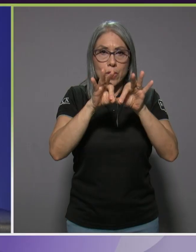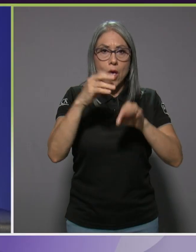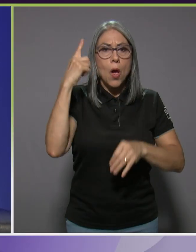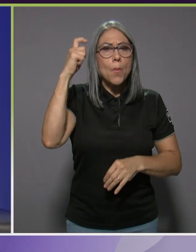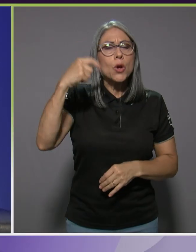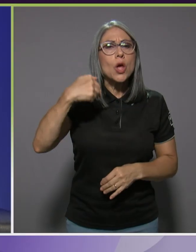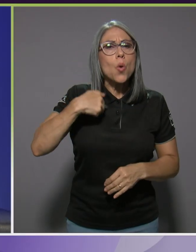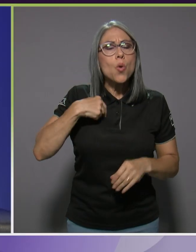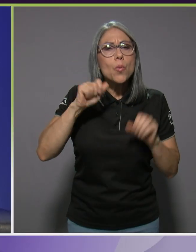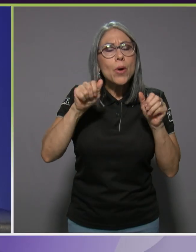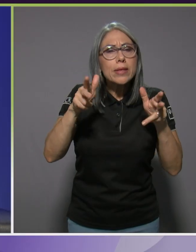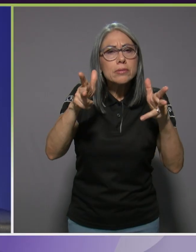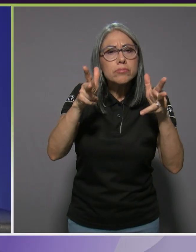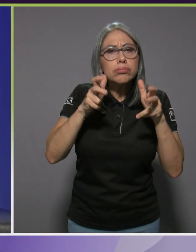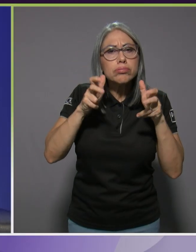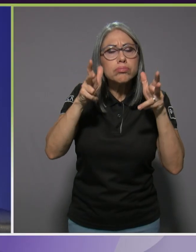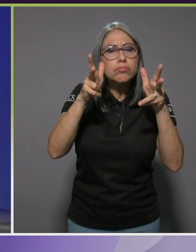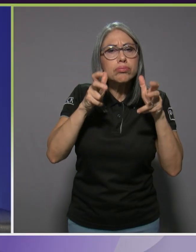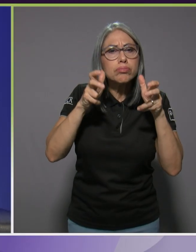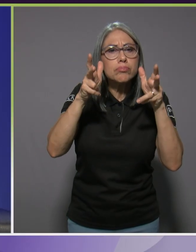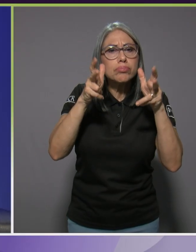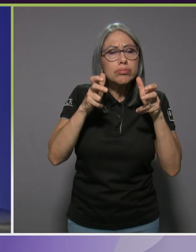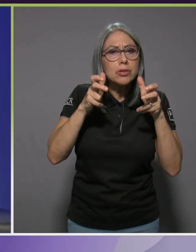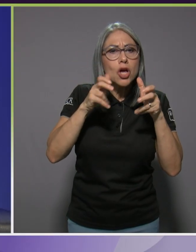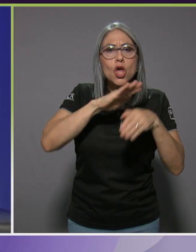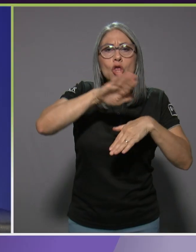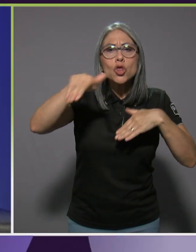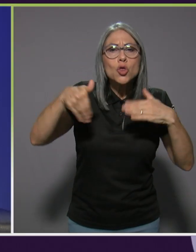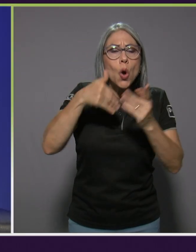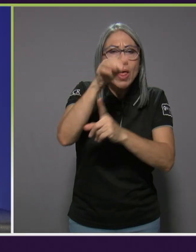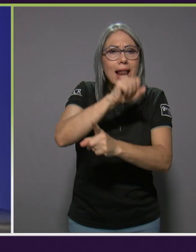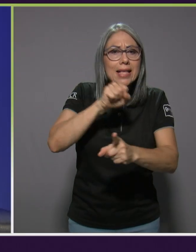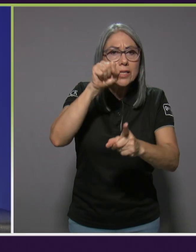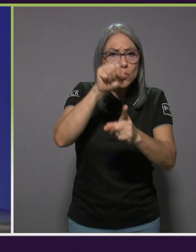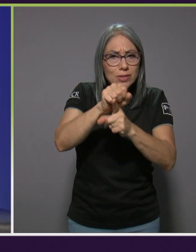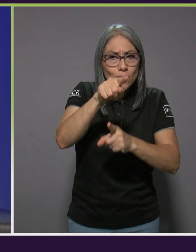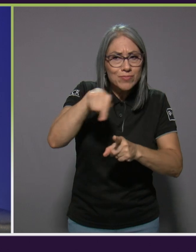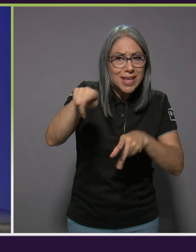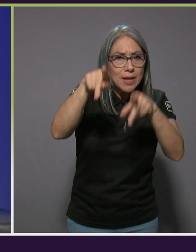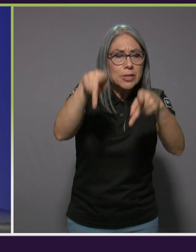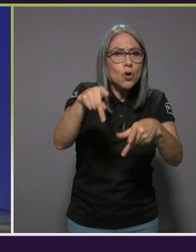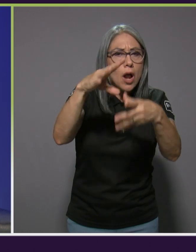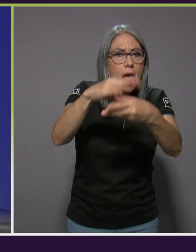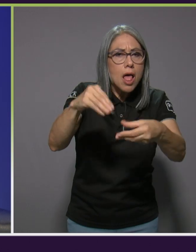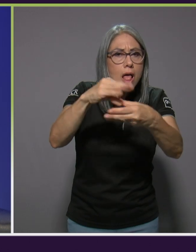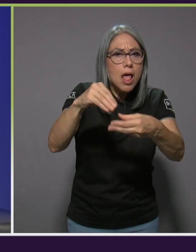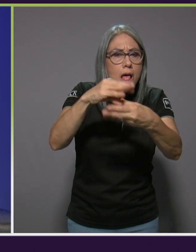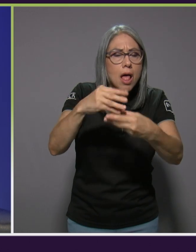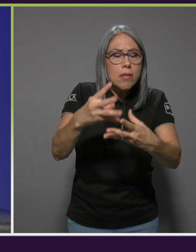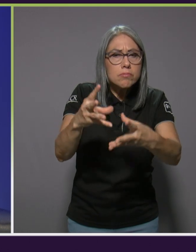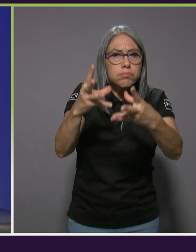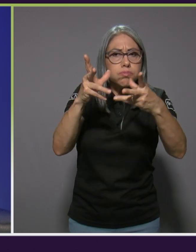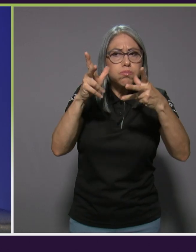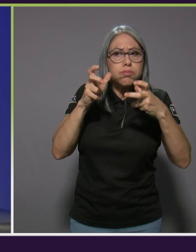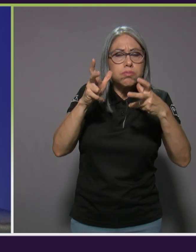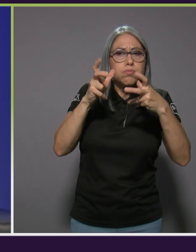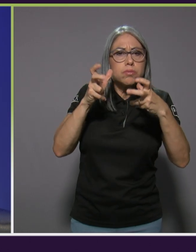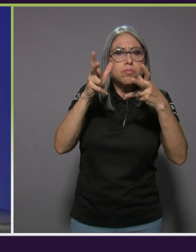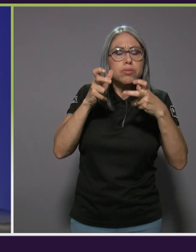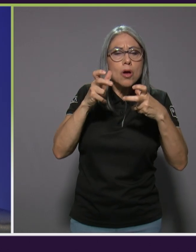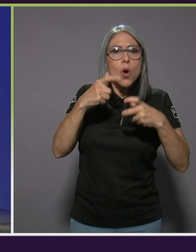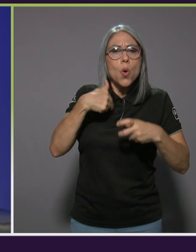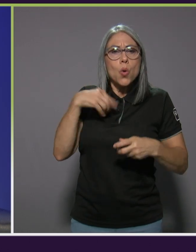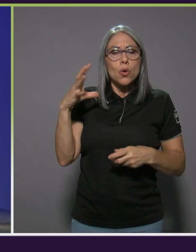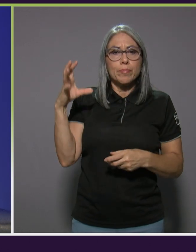la historia de la consulta que la persona viene a realizar, y en ese momento uno detecta